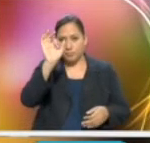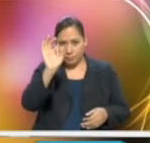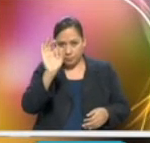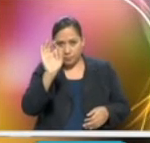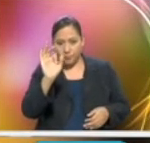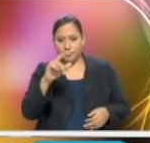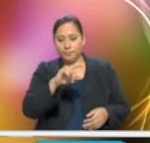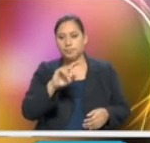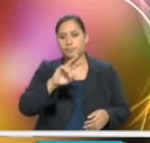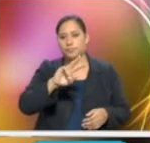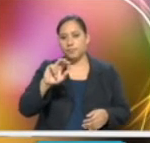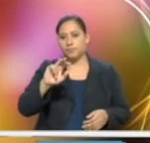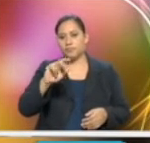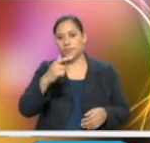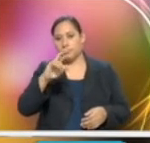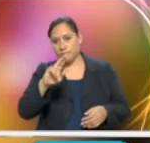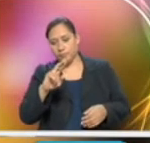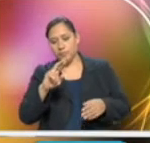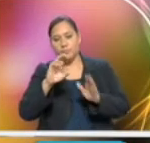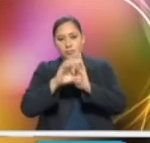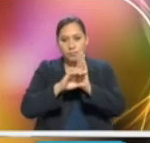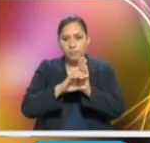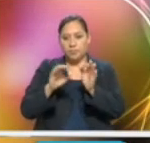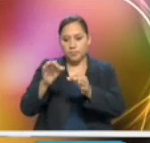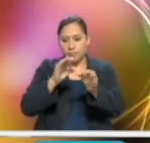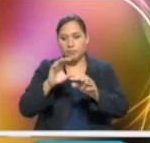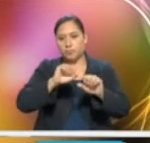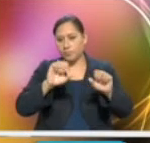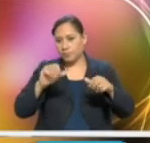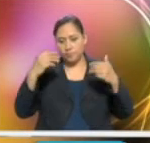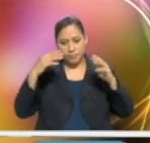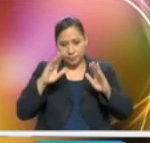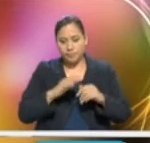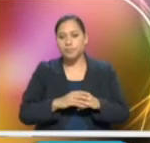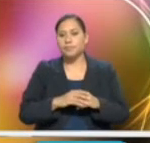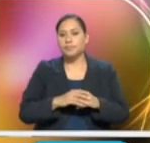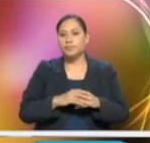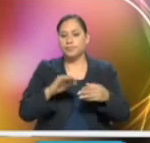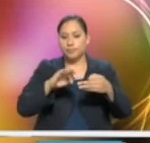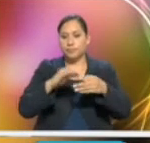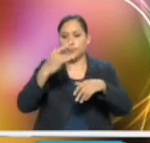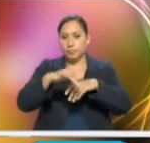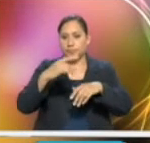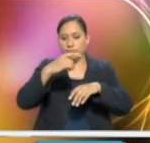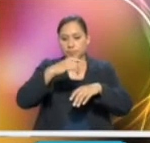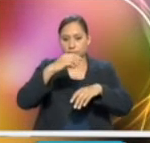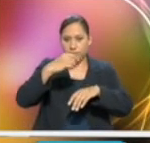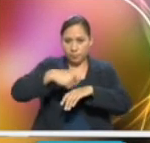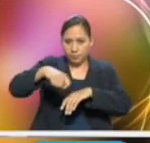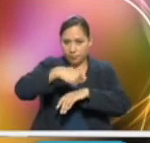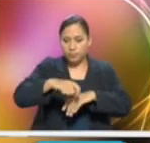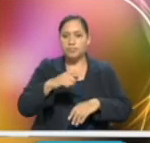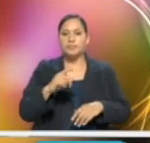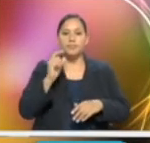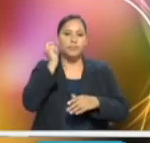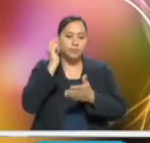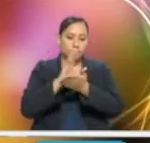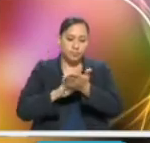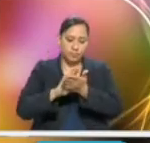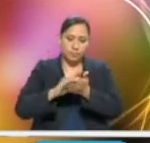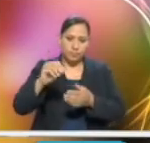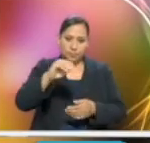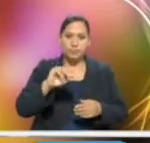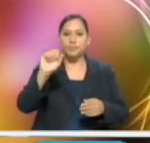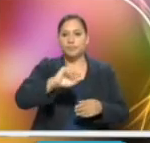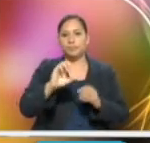aceitunas, 200 gramos de algún embutido, jamón, pepperoni, chorizo, etcétera. También una taza de queso rallado, una cucharadita de orégano y sal y